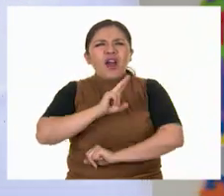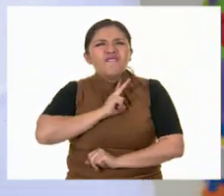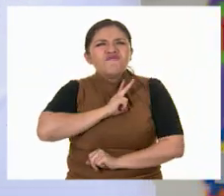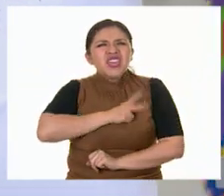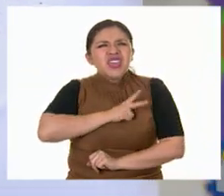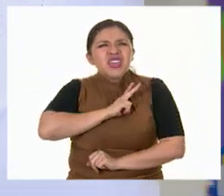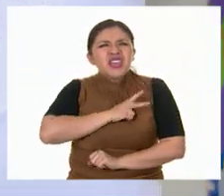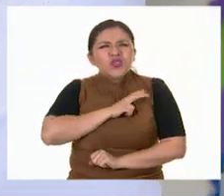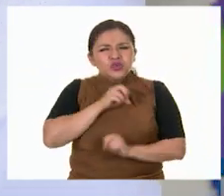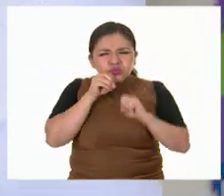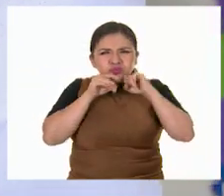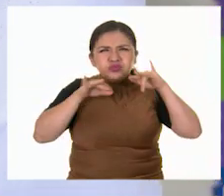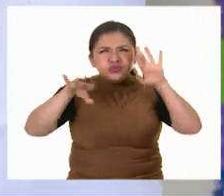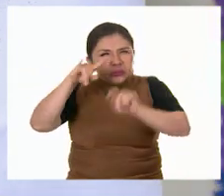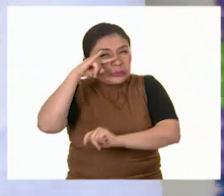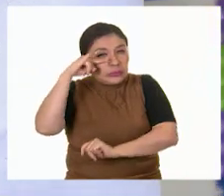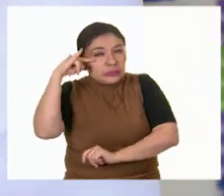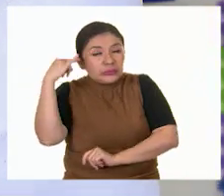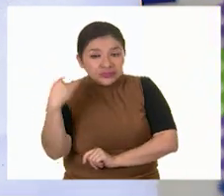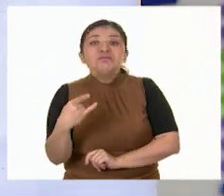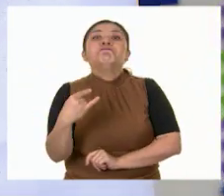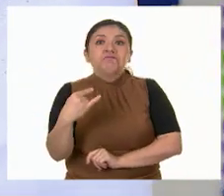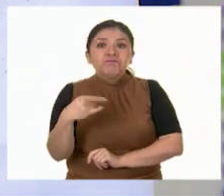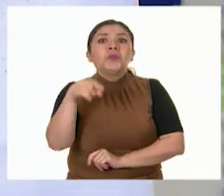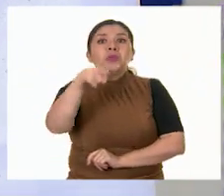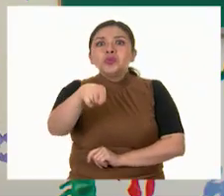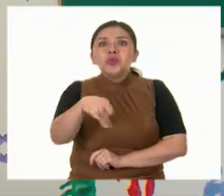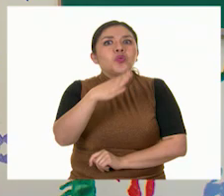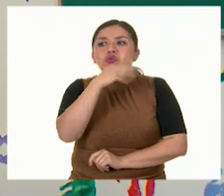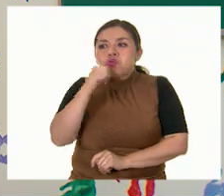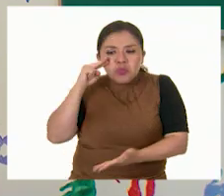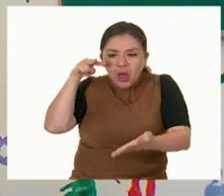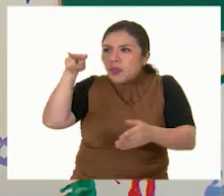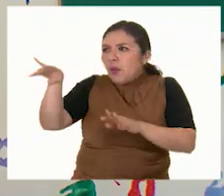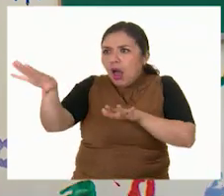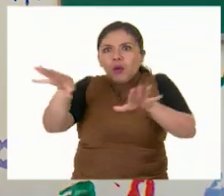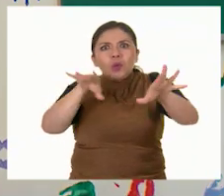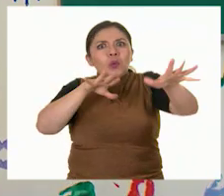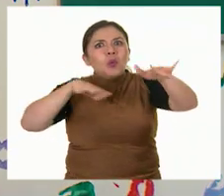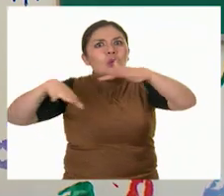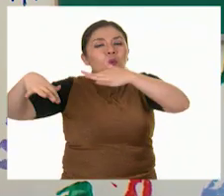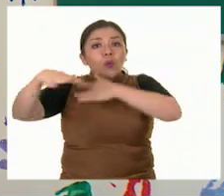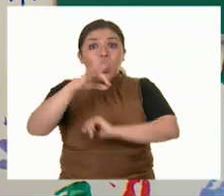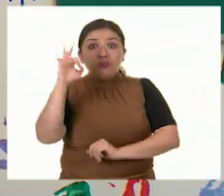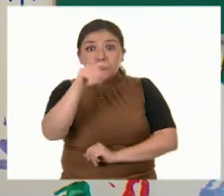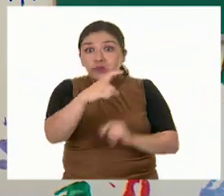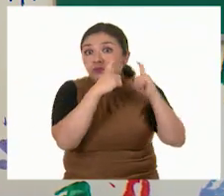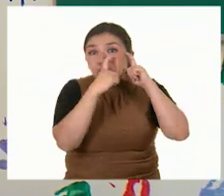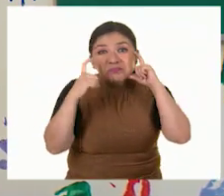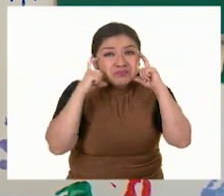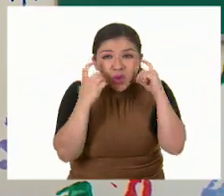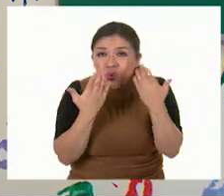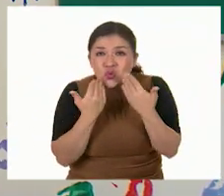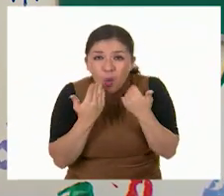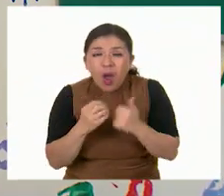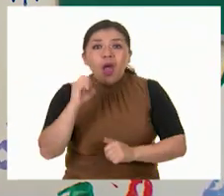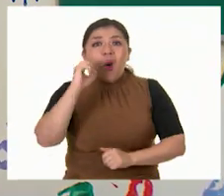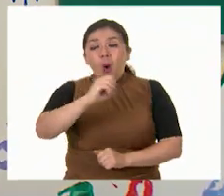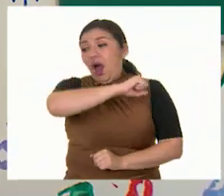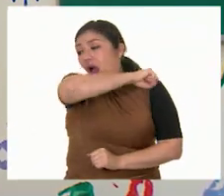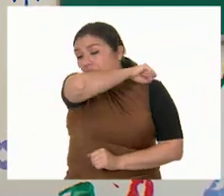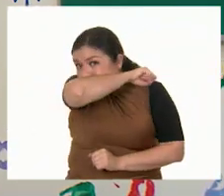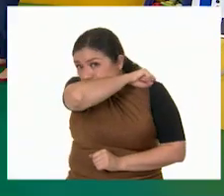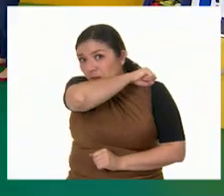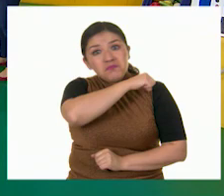virus que salen de nuestra boca y que en efecto nosotros no podemos ver. Entonces, si no traigo cubrebocas o no me